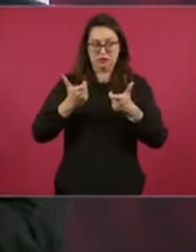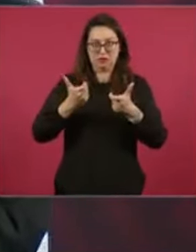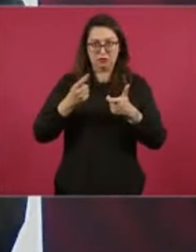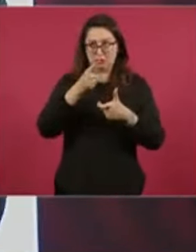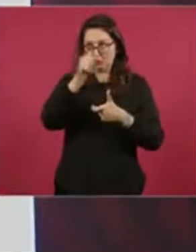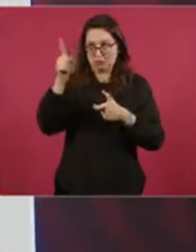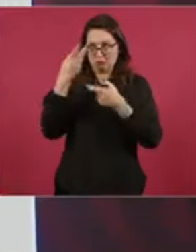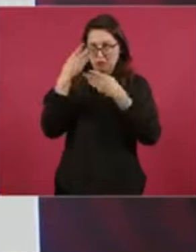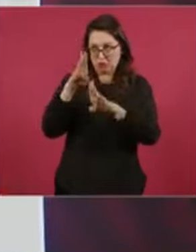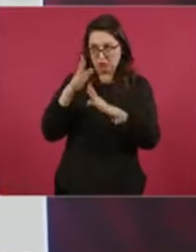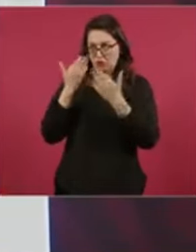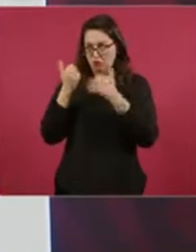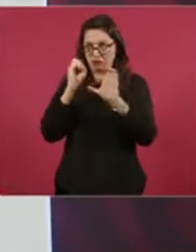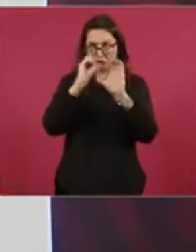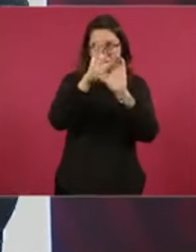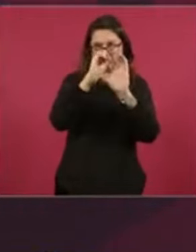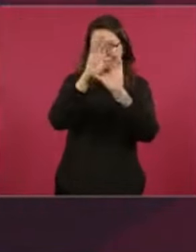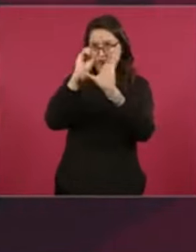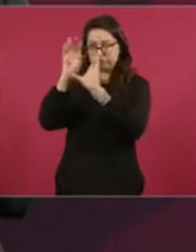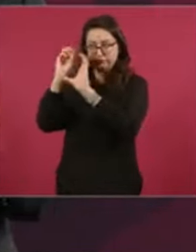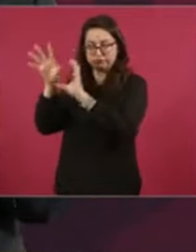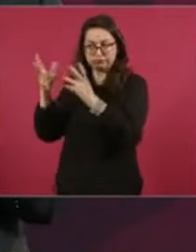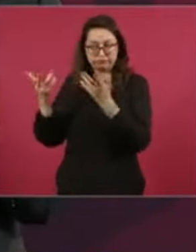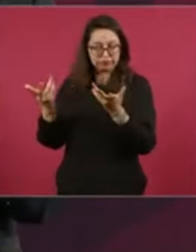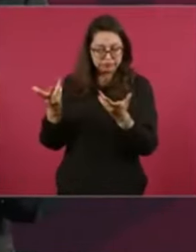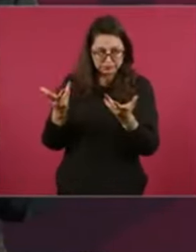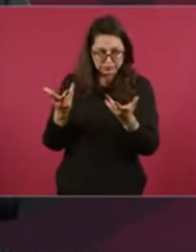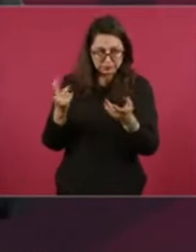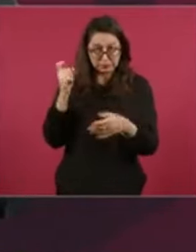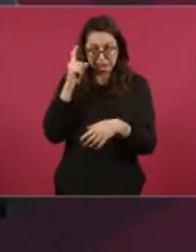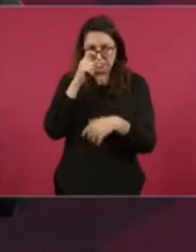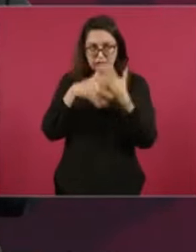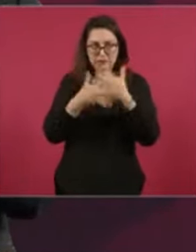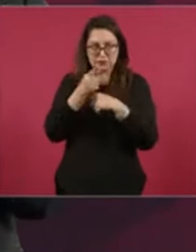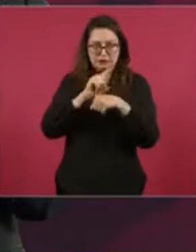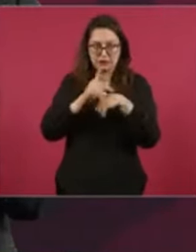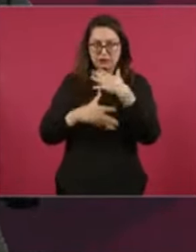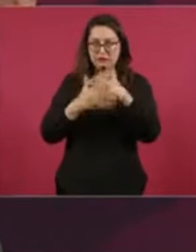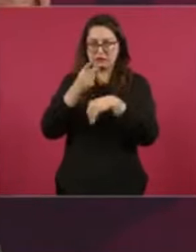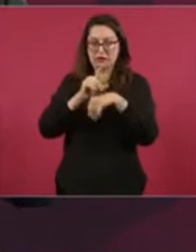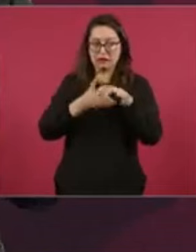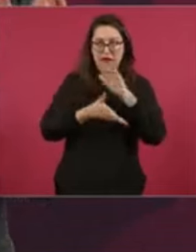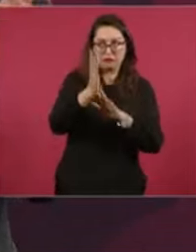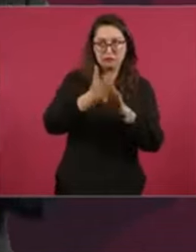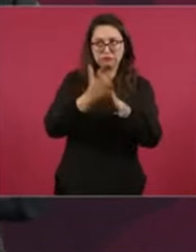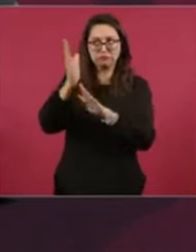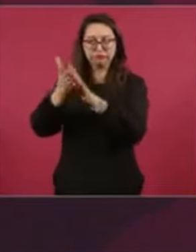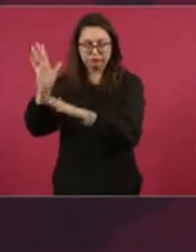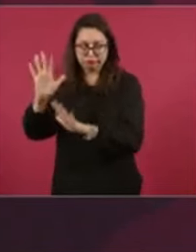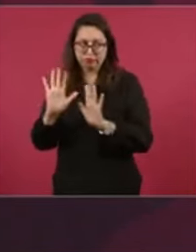si la parte proporcional de los 15 días se les entregaba,